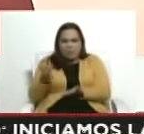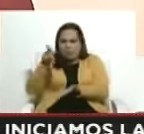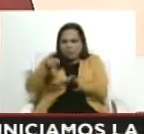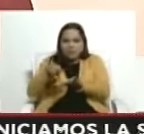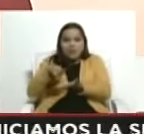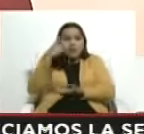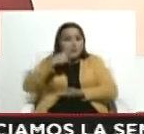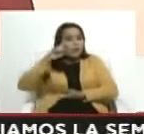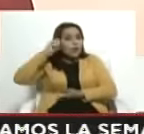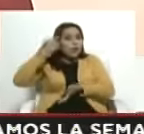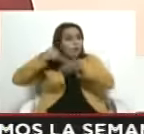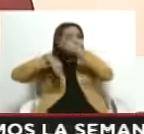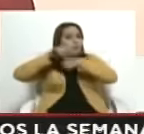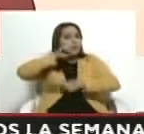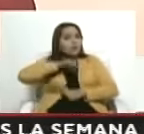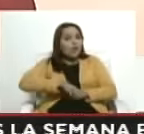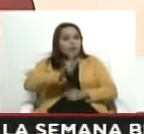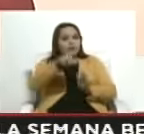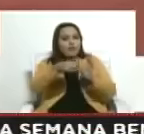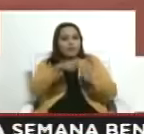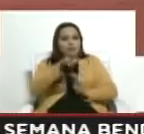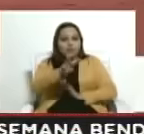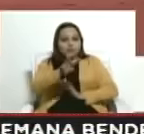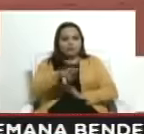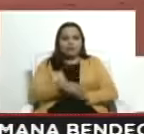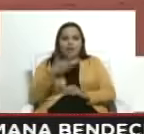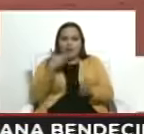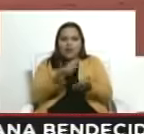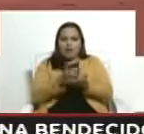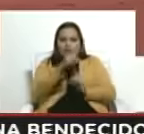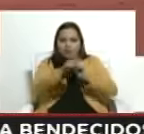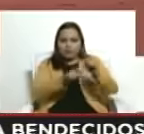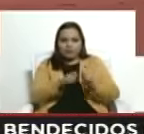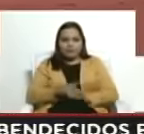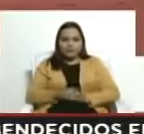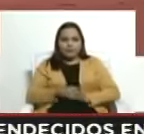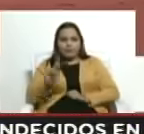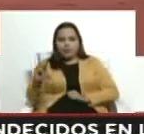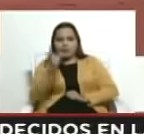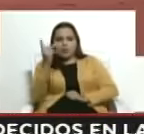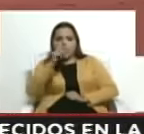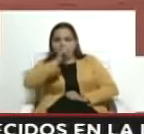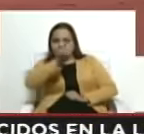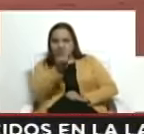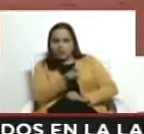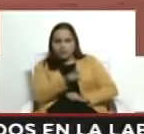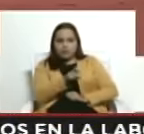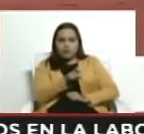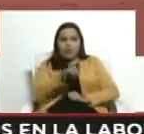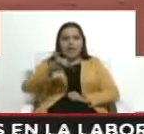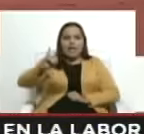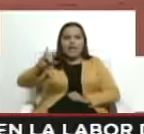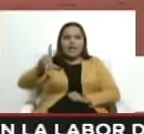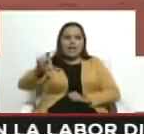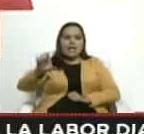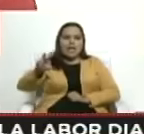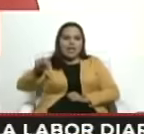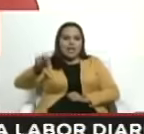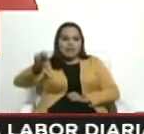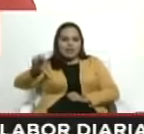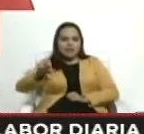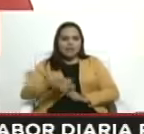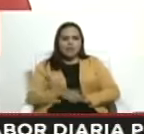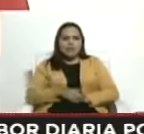Recordar, recordar es vivir. Gracias, Melanie. La segunda pregunta la realiza Ilene González por Canal